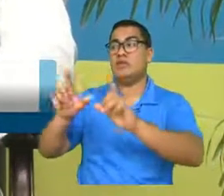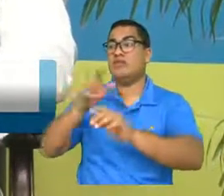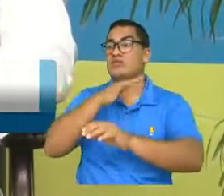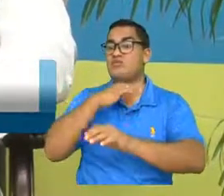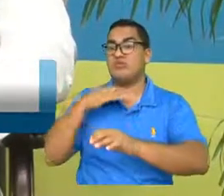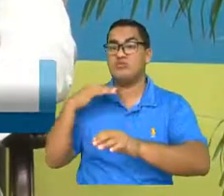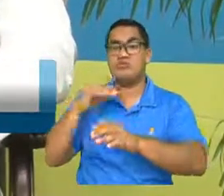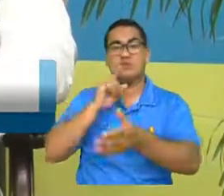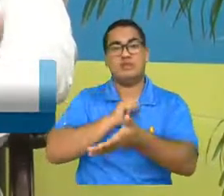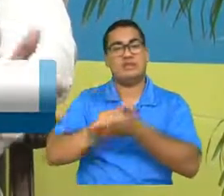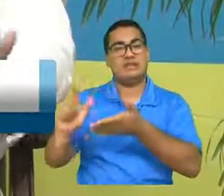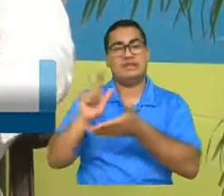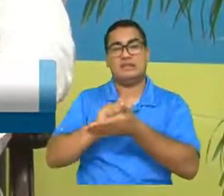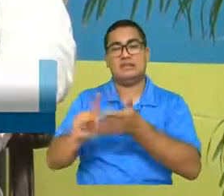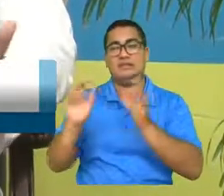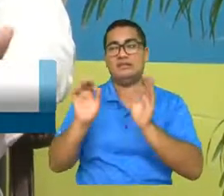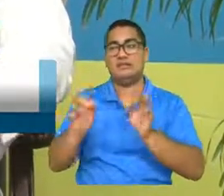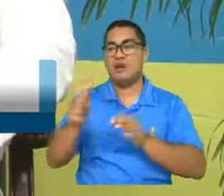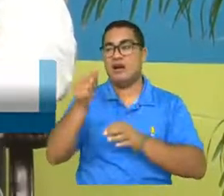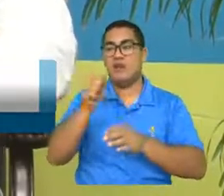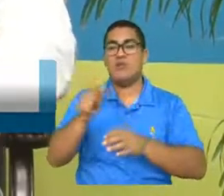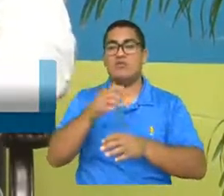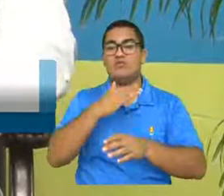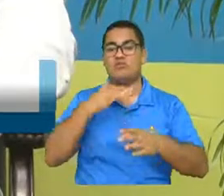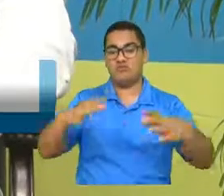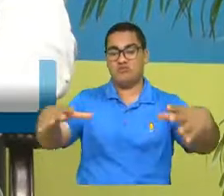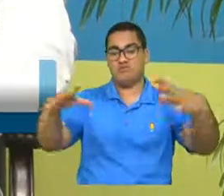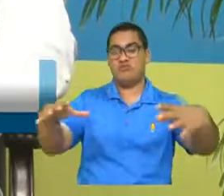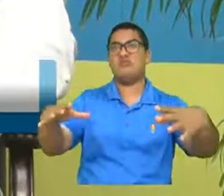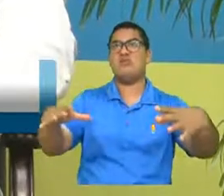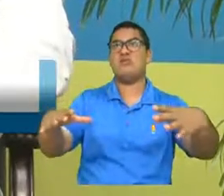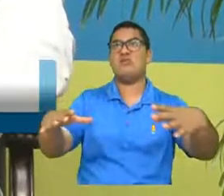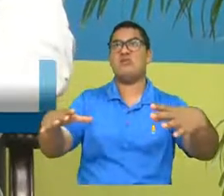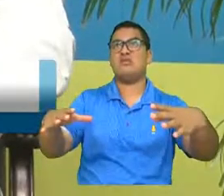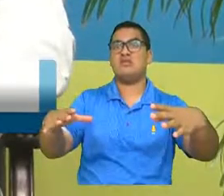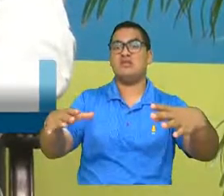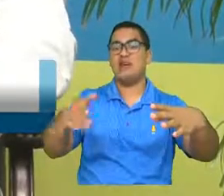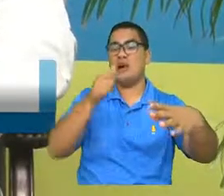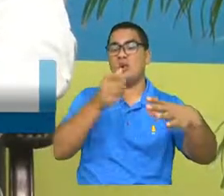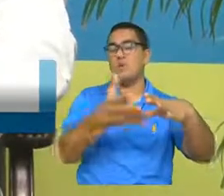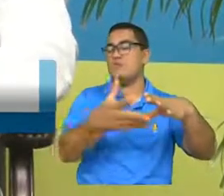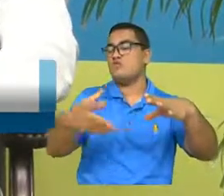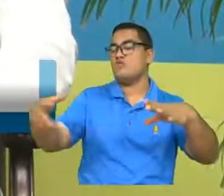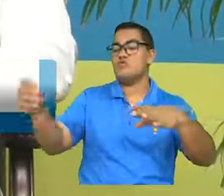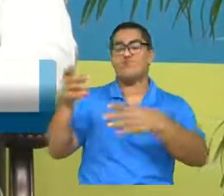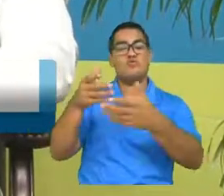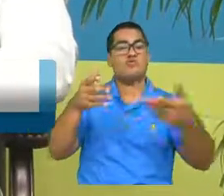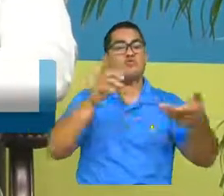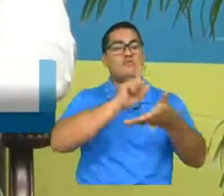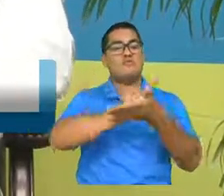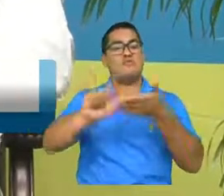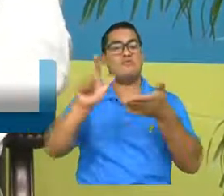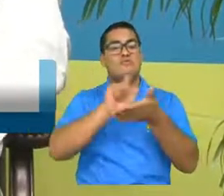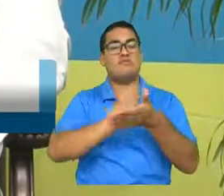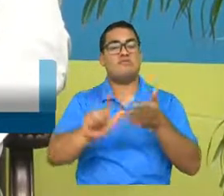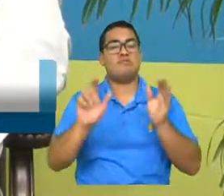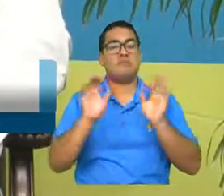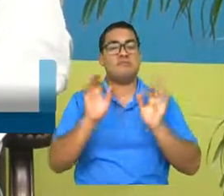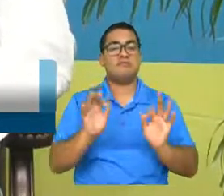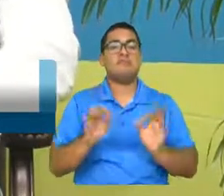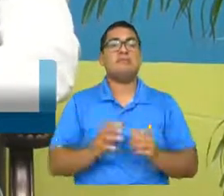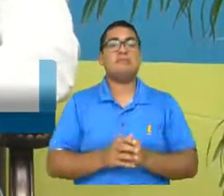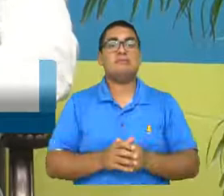hay un gran charco y eso, pues se hace un drenaje y eso hace que se elimine el